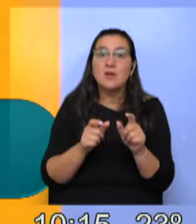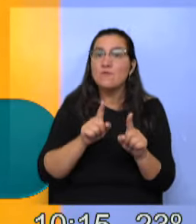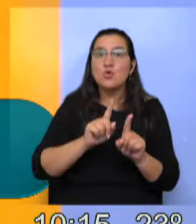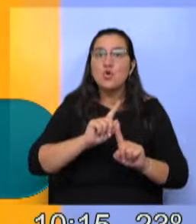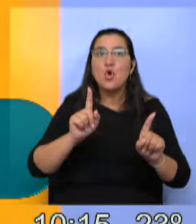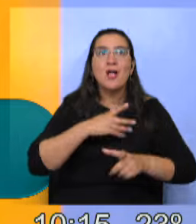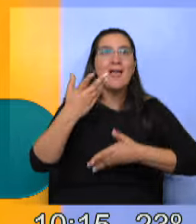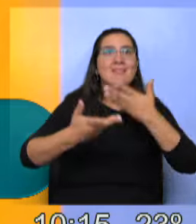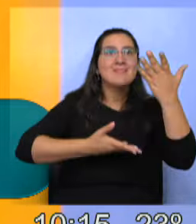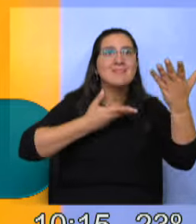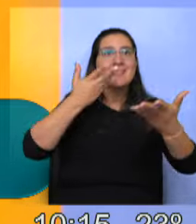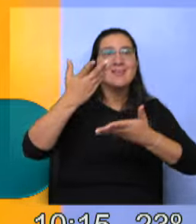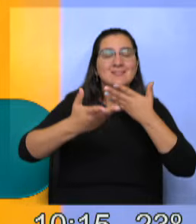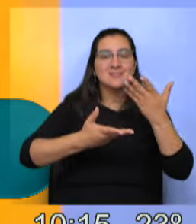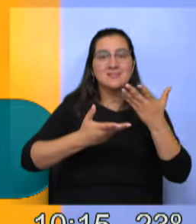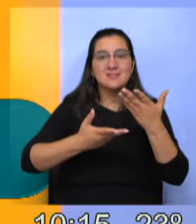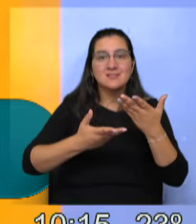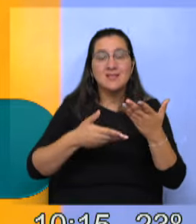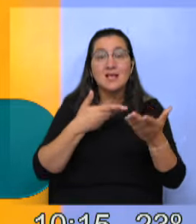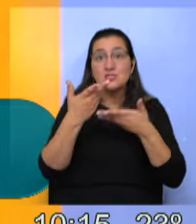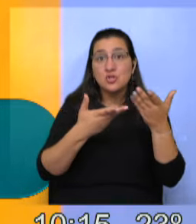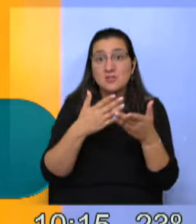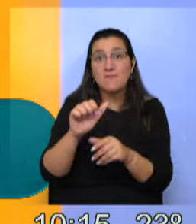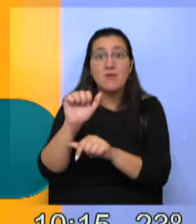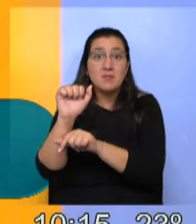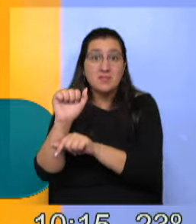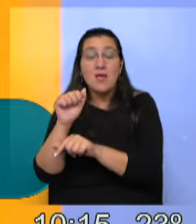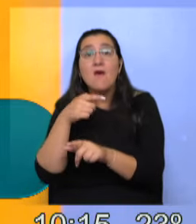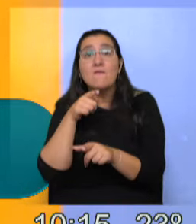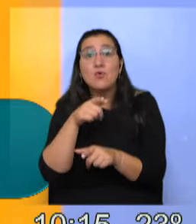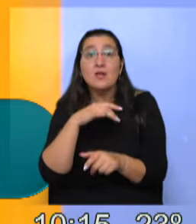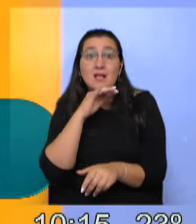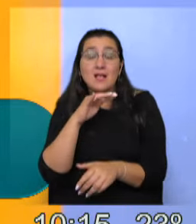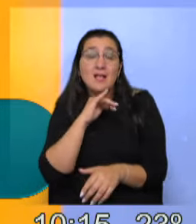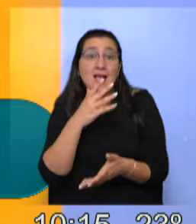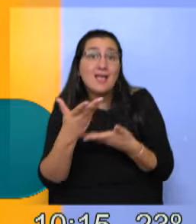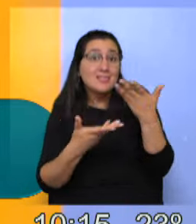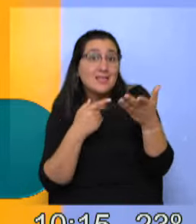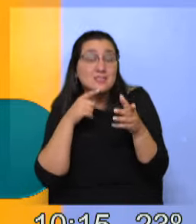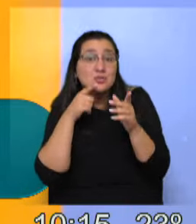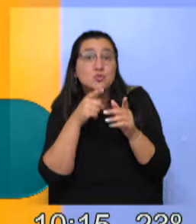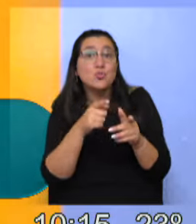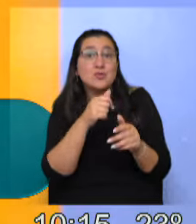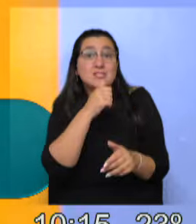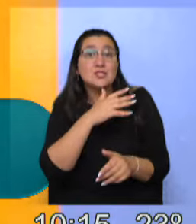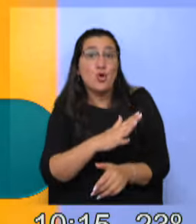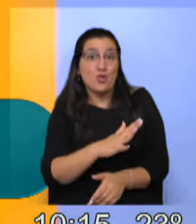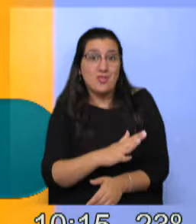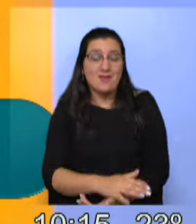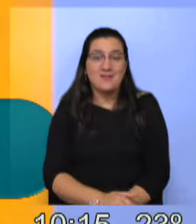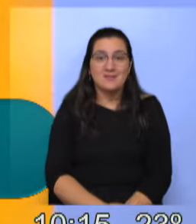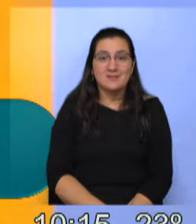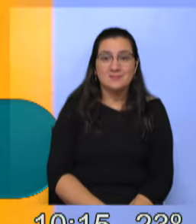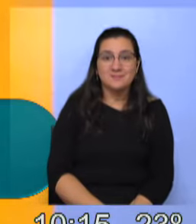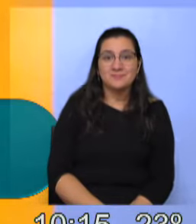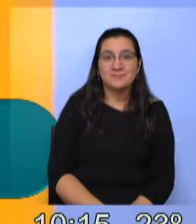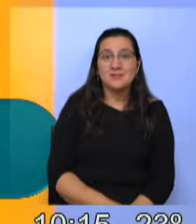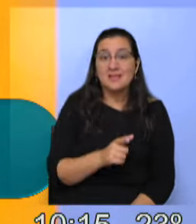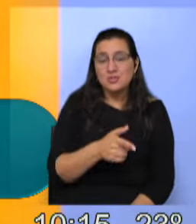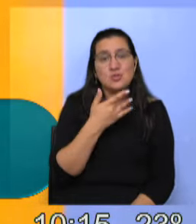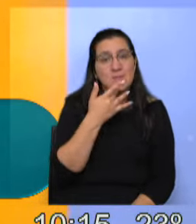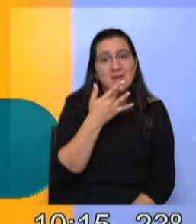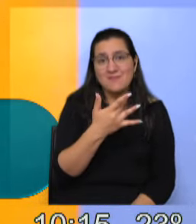cantás canciones feministas, vos cantás tu historia y muchas las mujeres la hemos asumido, sí, como bandera. Y eso es una maravilla, es algo que sucede